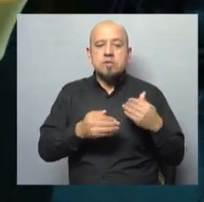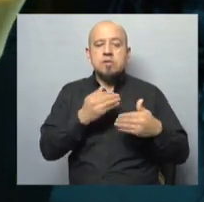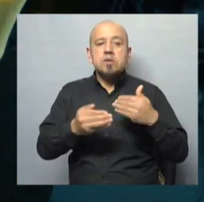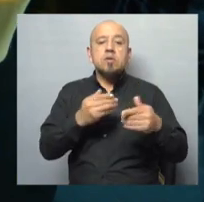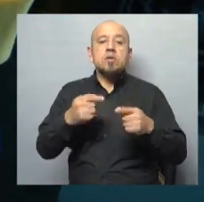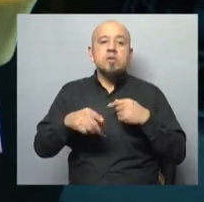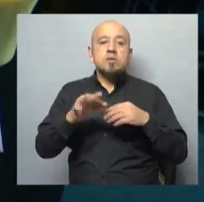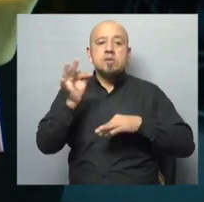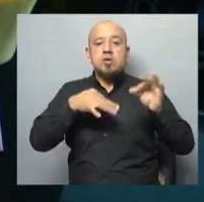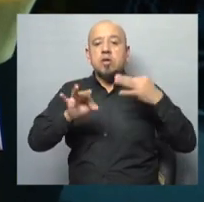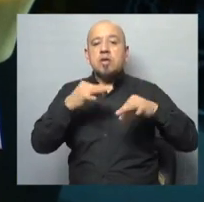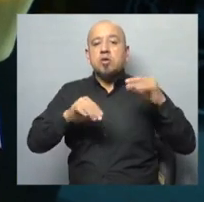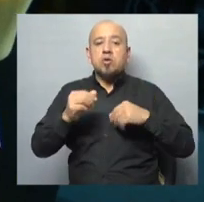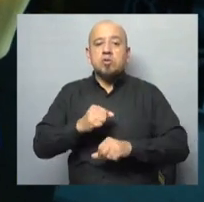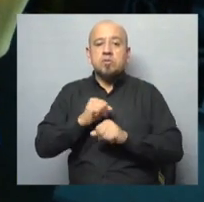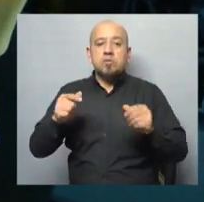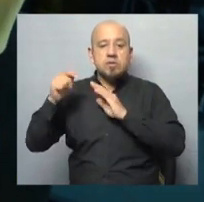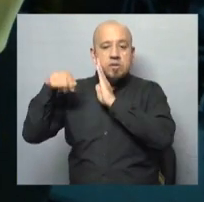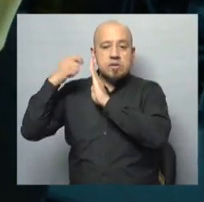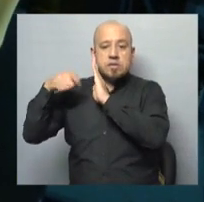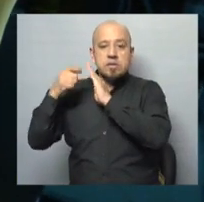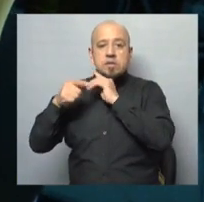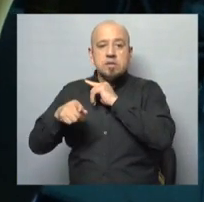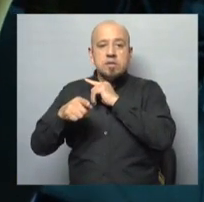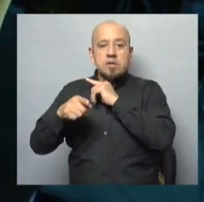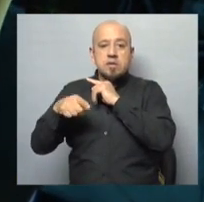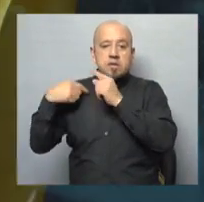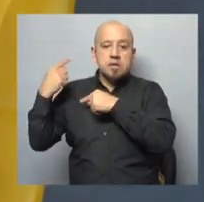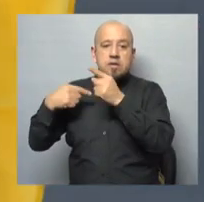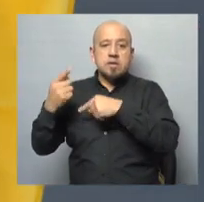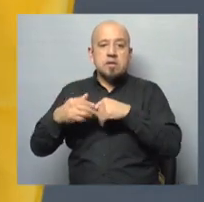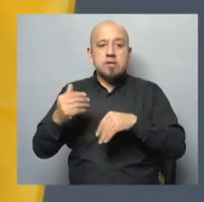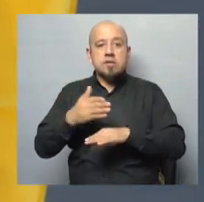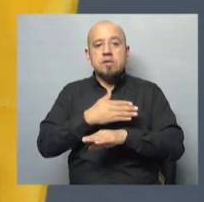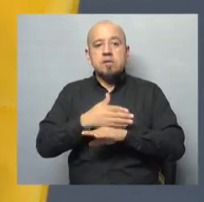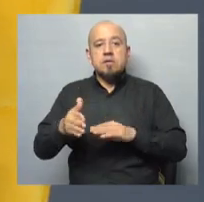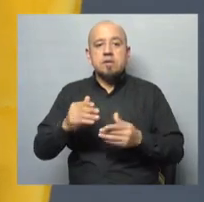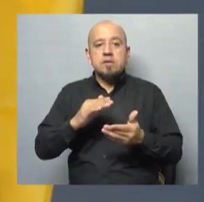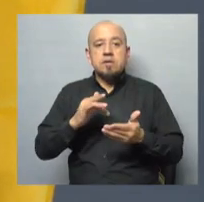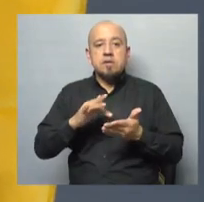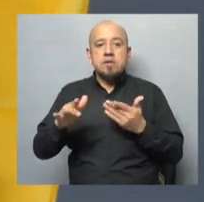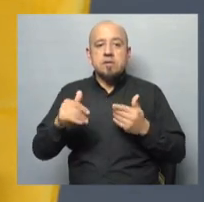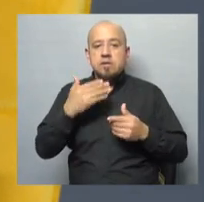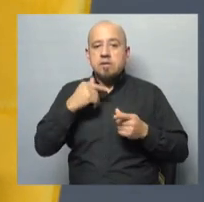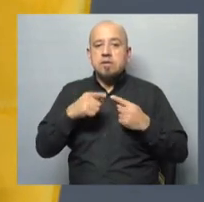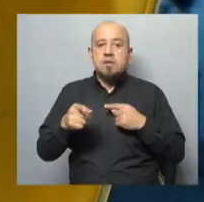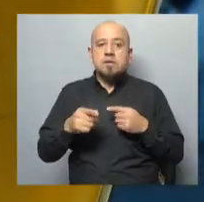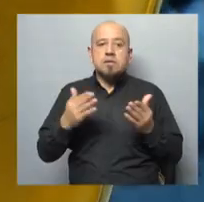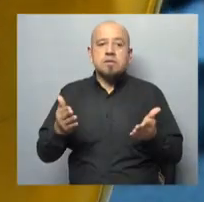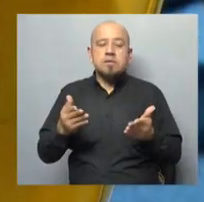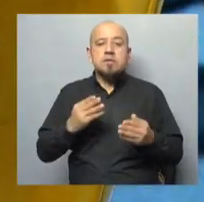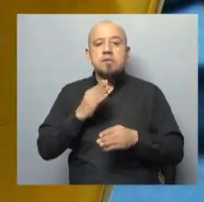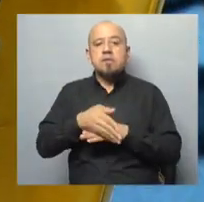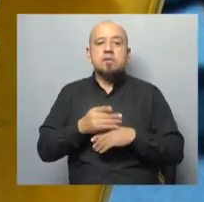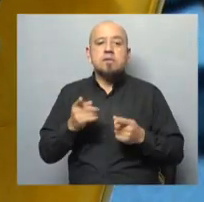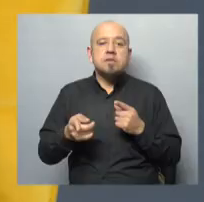puedo hacer eso en el cine no lo puedo hacer en las series las paso para adelante tanto sobre la introducción